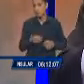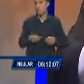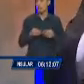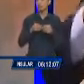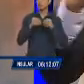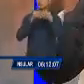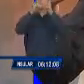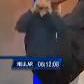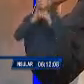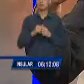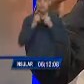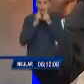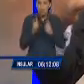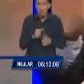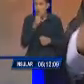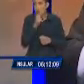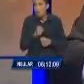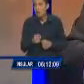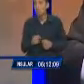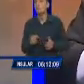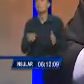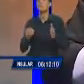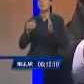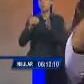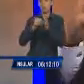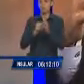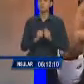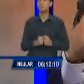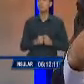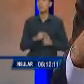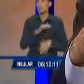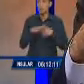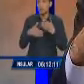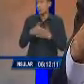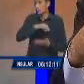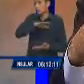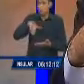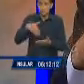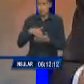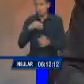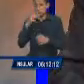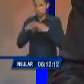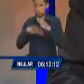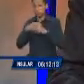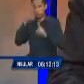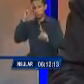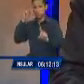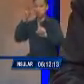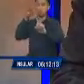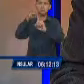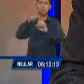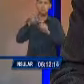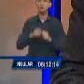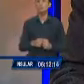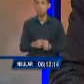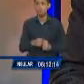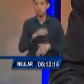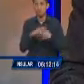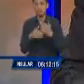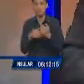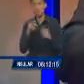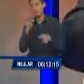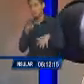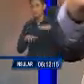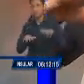estudios prospectivos que se realizan en los grandes centros de pensamiento del mundo demuestran que en un horizonte de